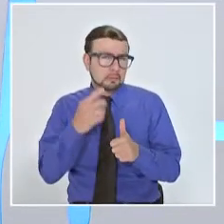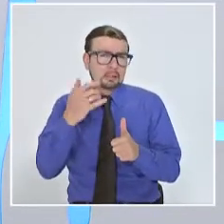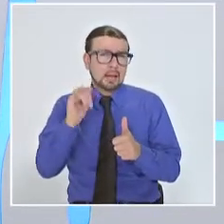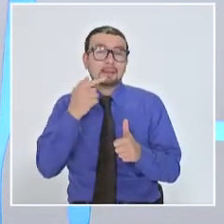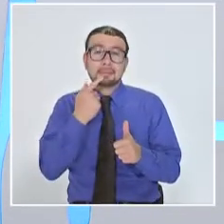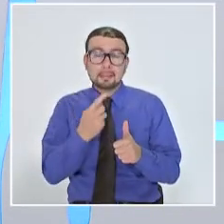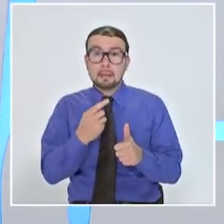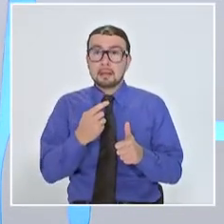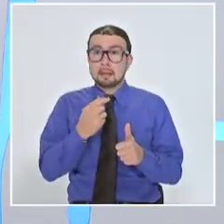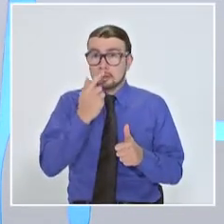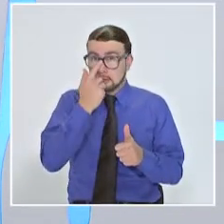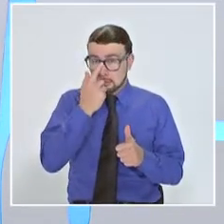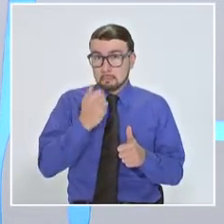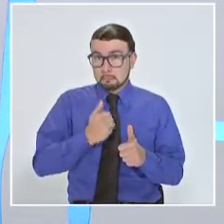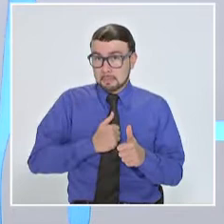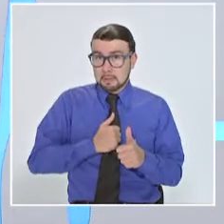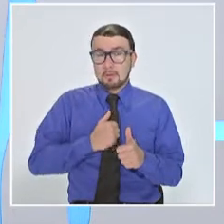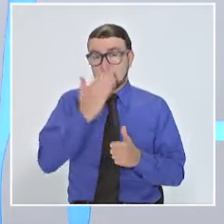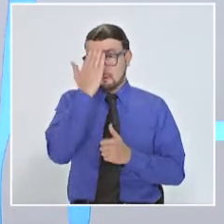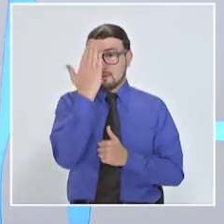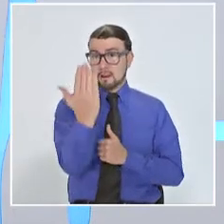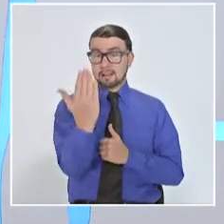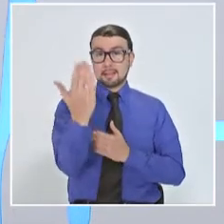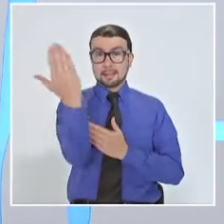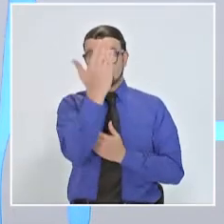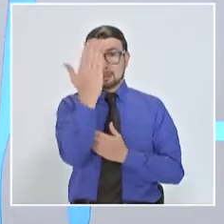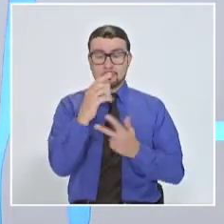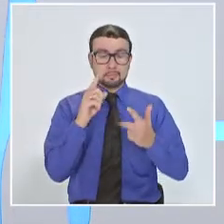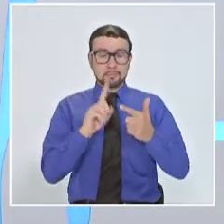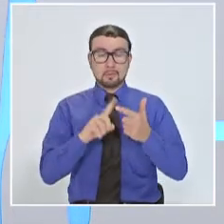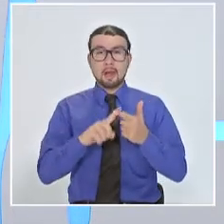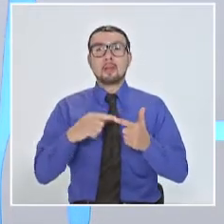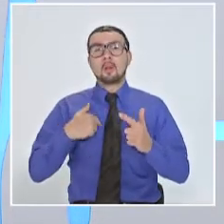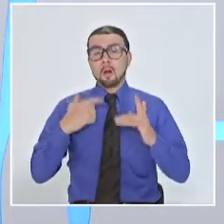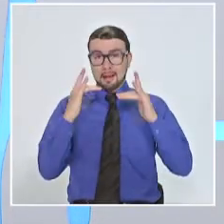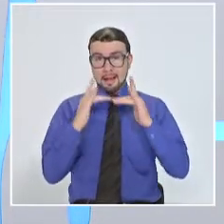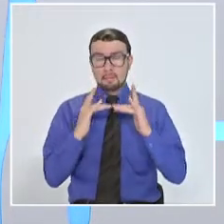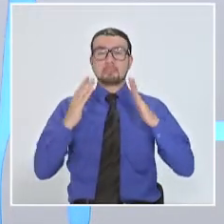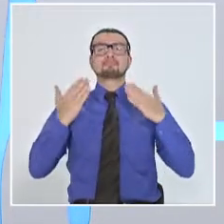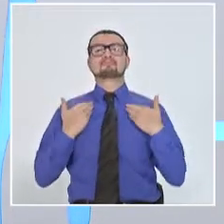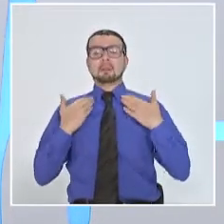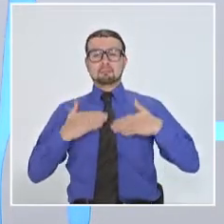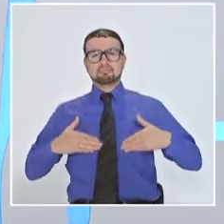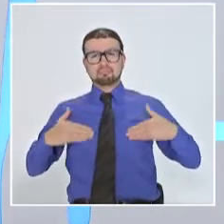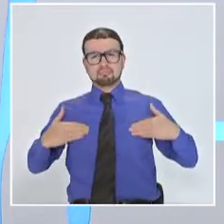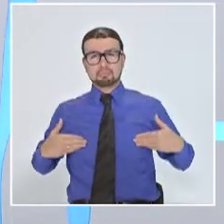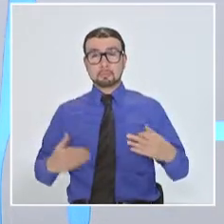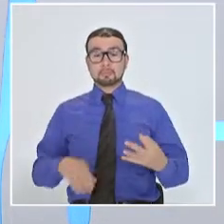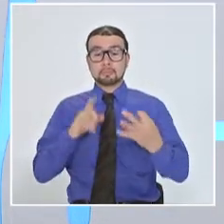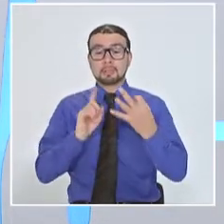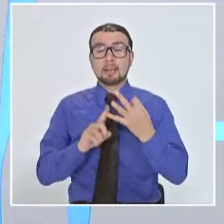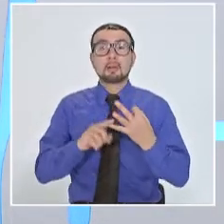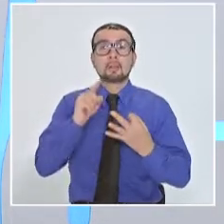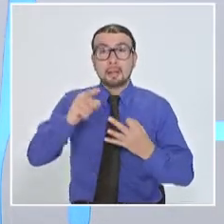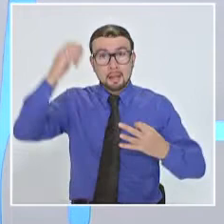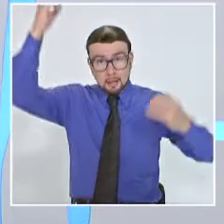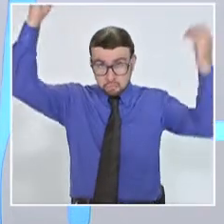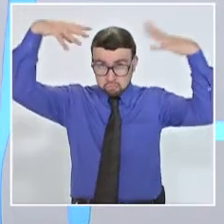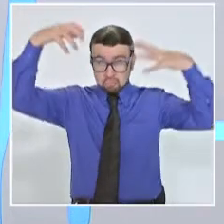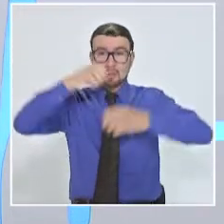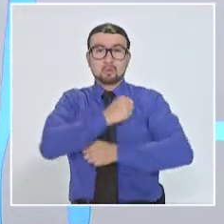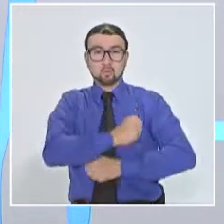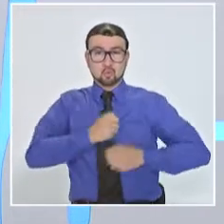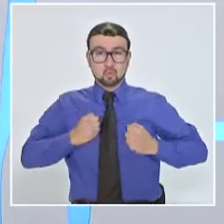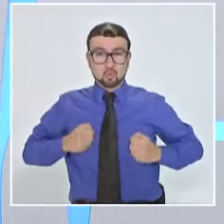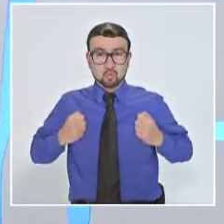es 1, mirarse frente al espejo, 2, la paciente está acostada y 3, cuando la paciente va a la ducha esa mañana o